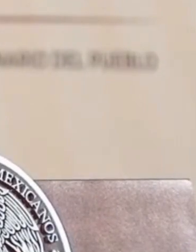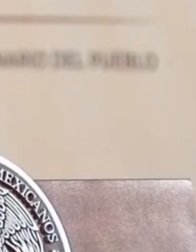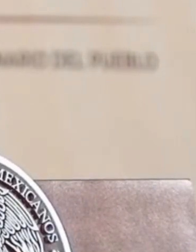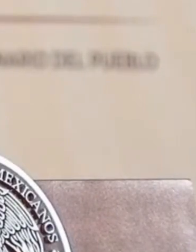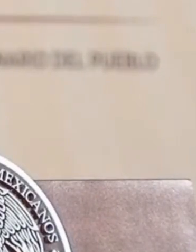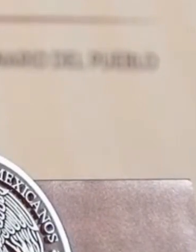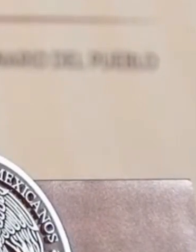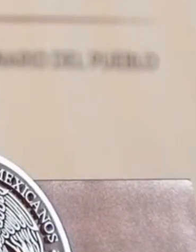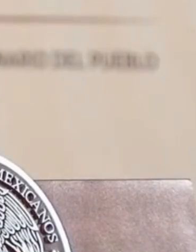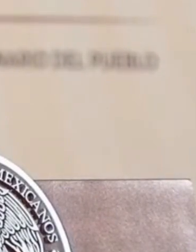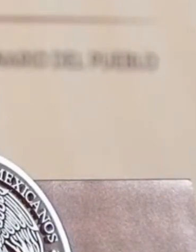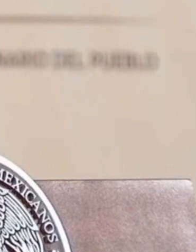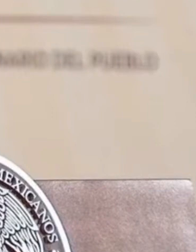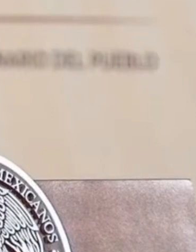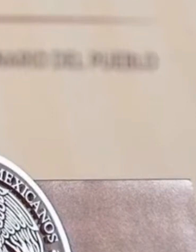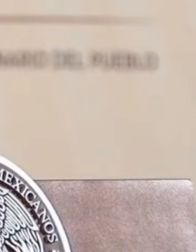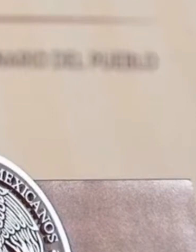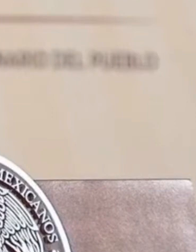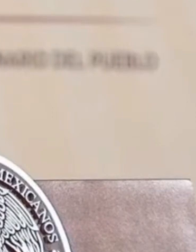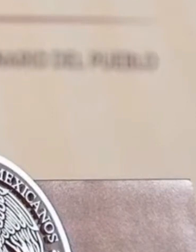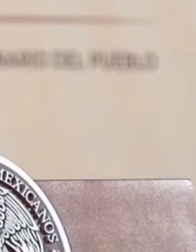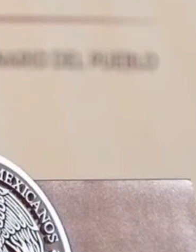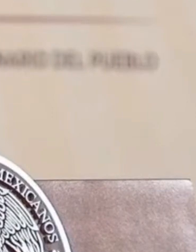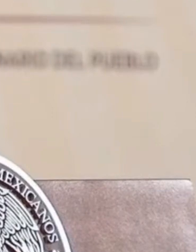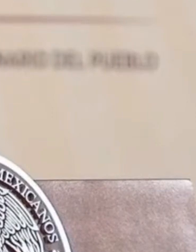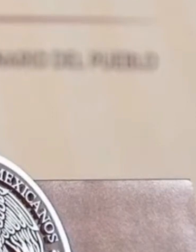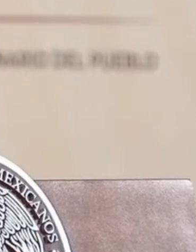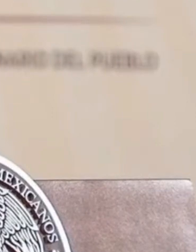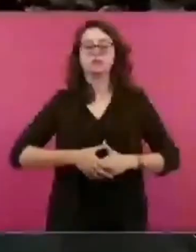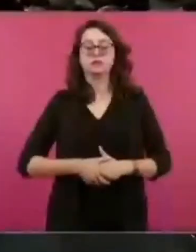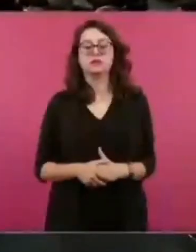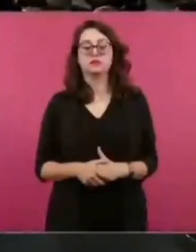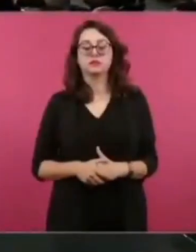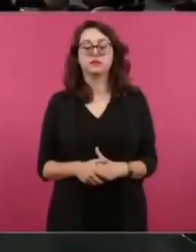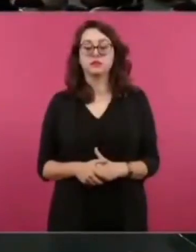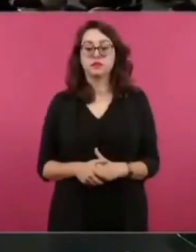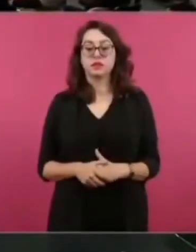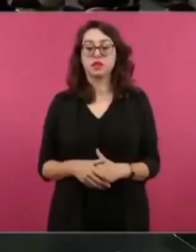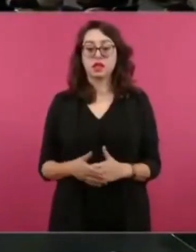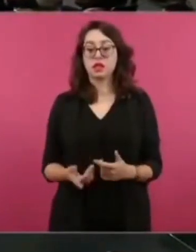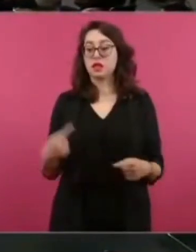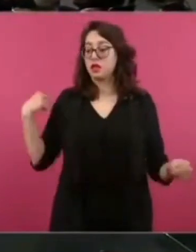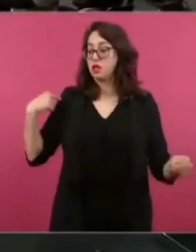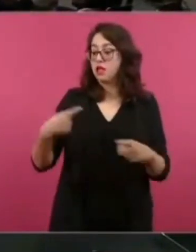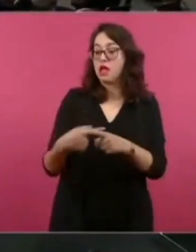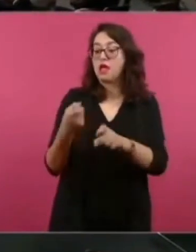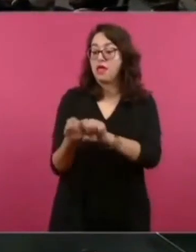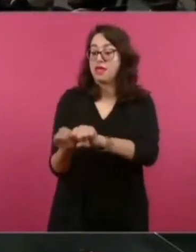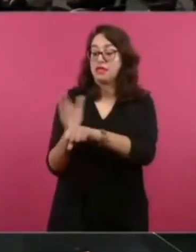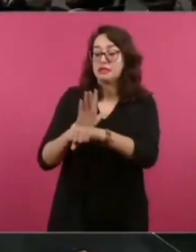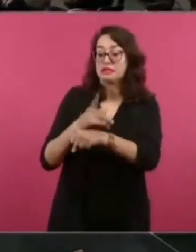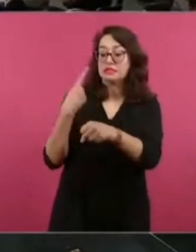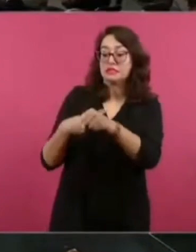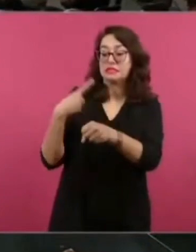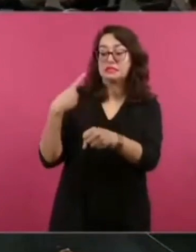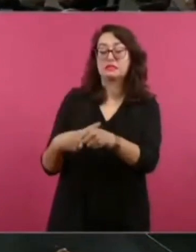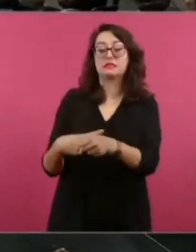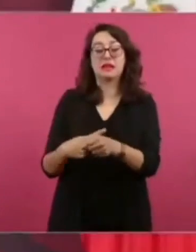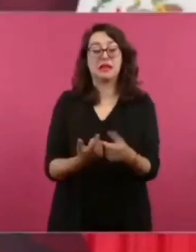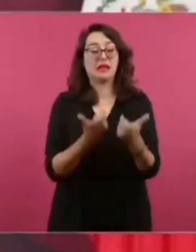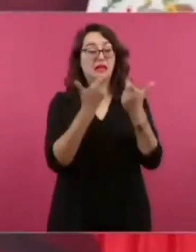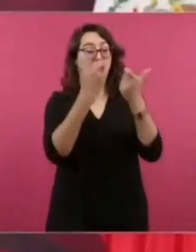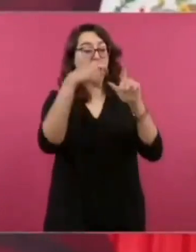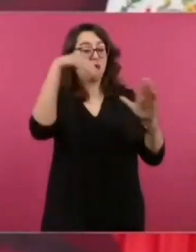tan fuerte, porque se nos cayó la economía a 8 puntos, que no se creara una crisis